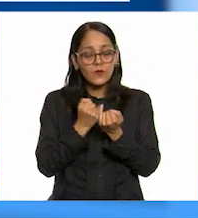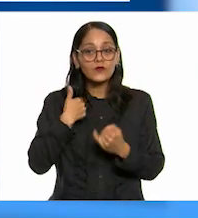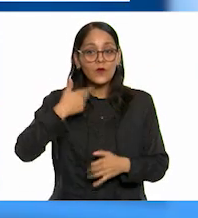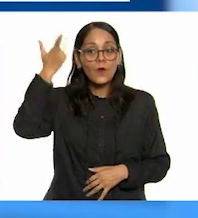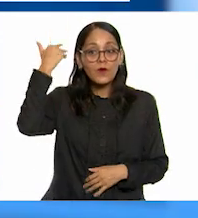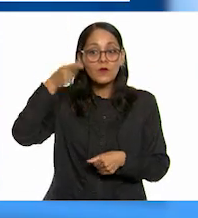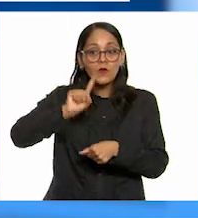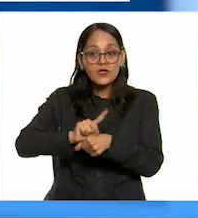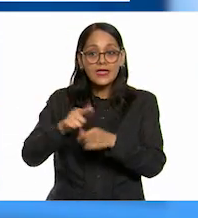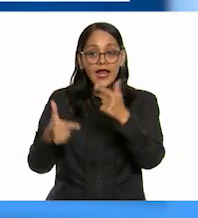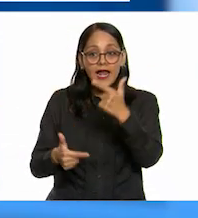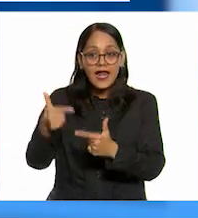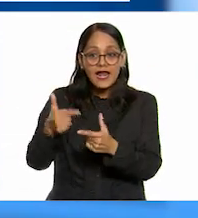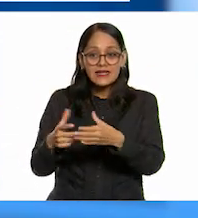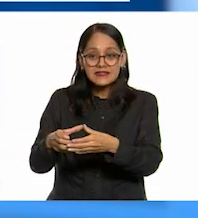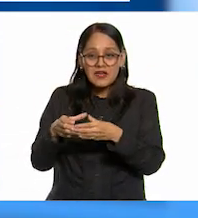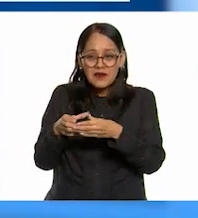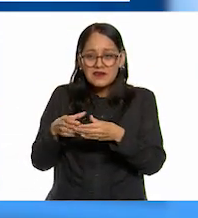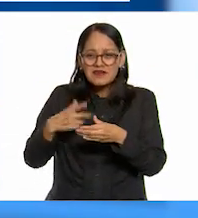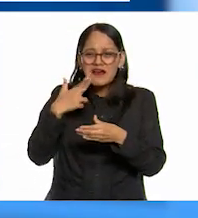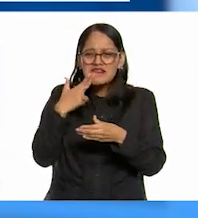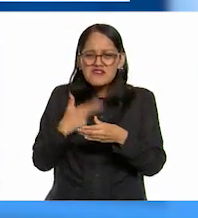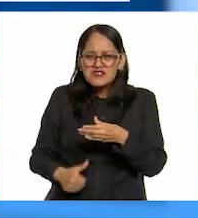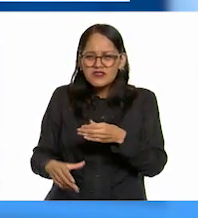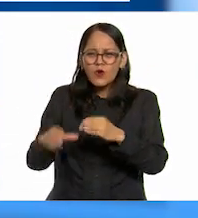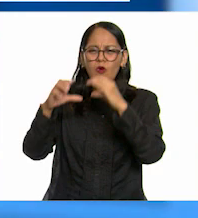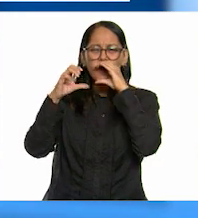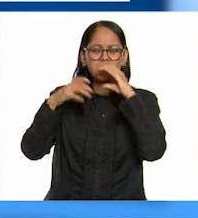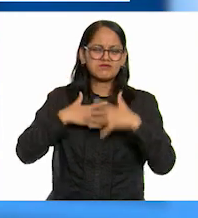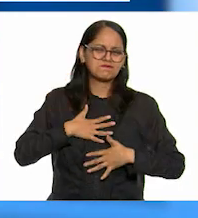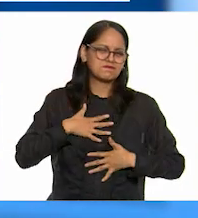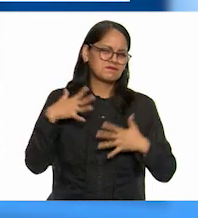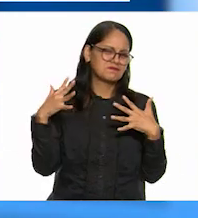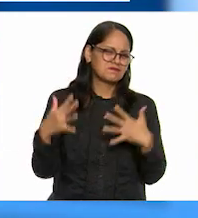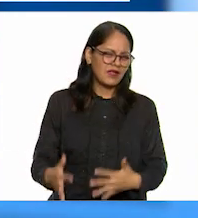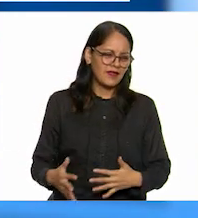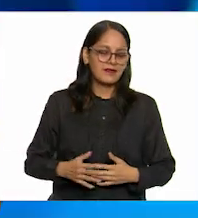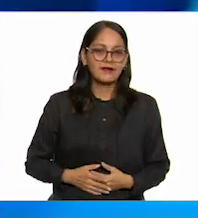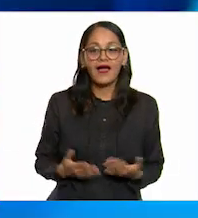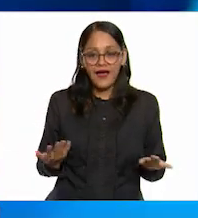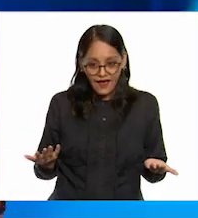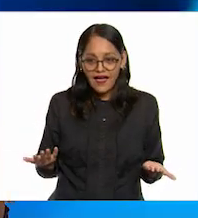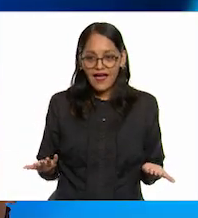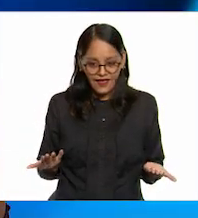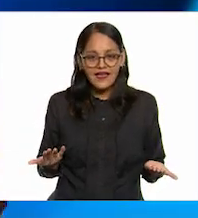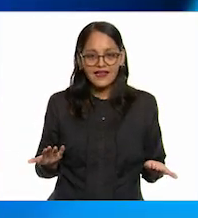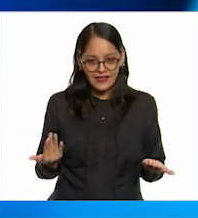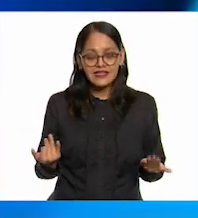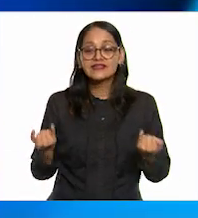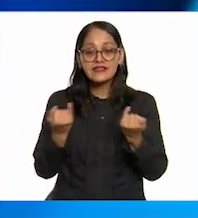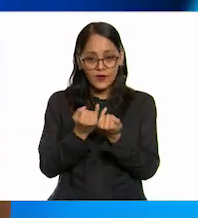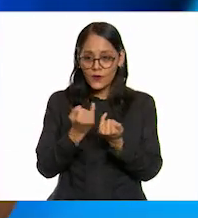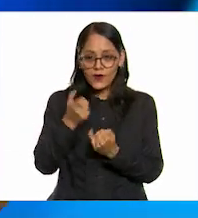di un trago a la leche en descomposición. ¡Oh, y fue desagradable! Pues justamente eso, cuando